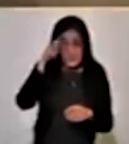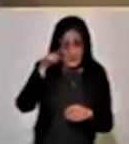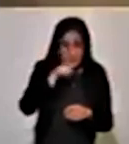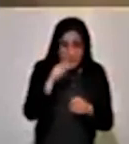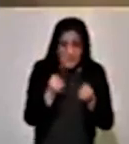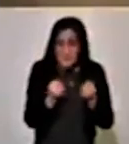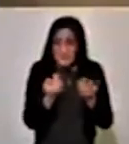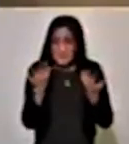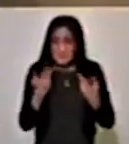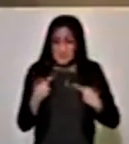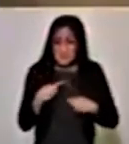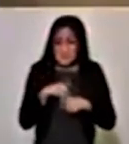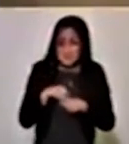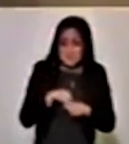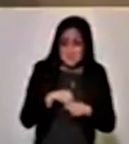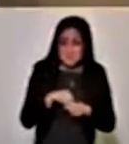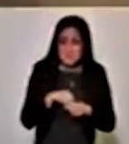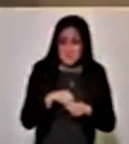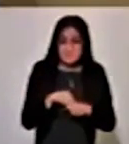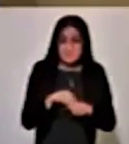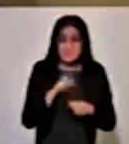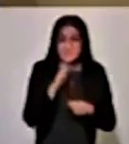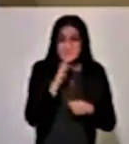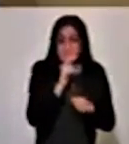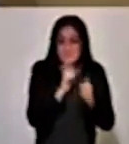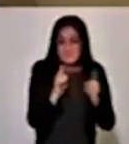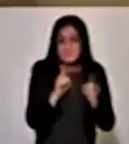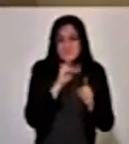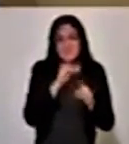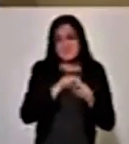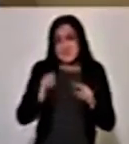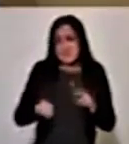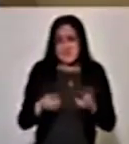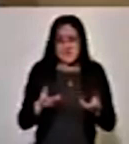adecuados y no llevaría la sana distancia, hay que bajarse.